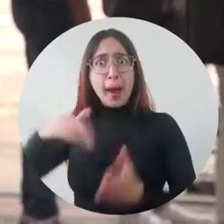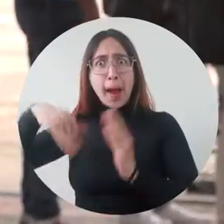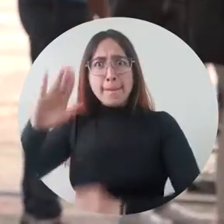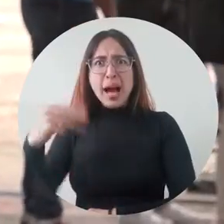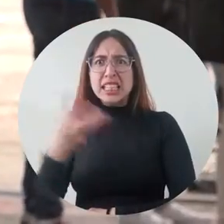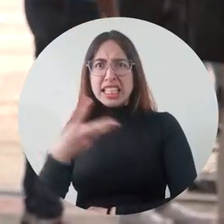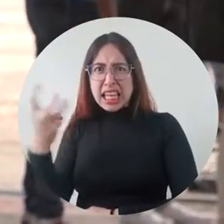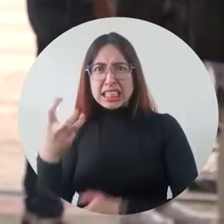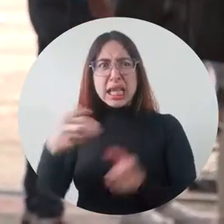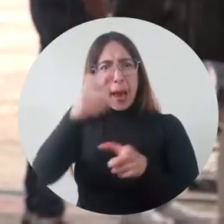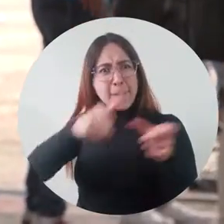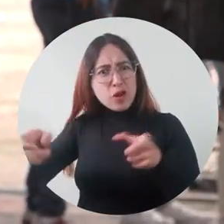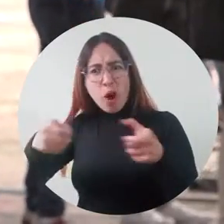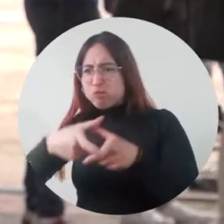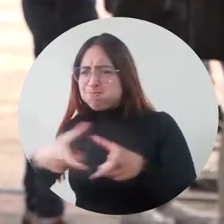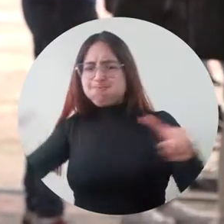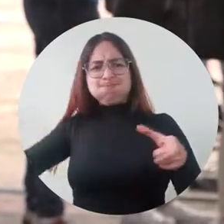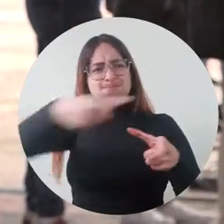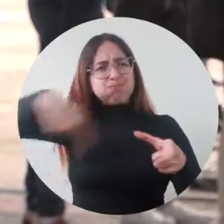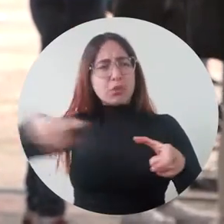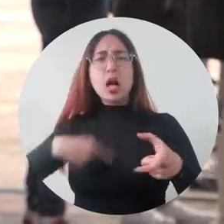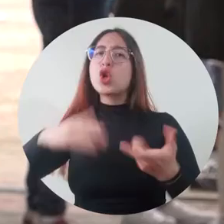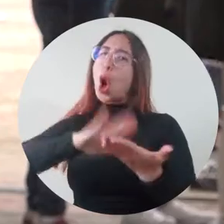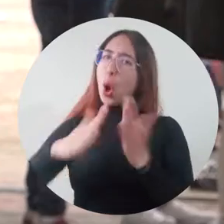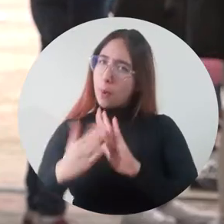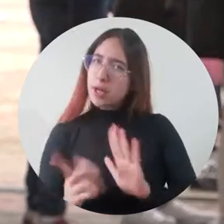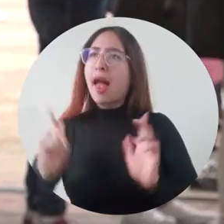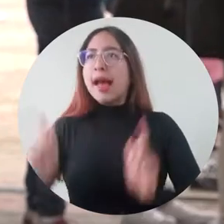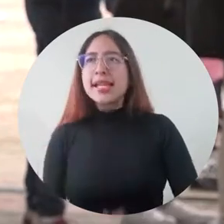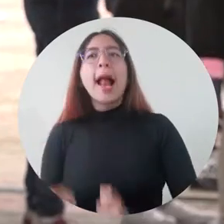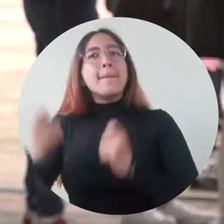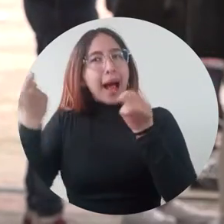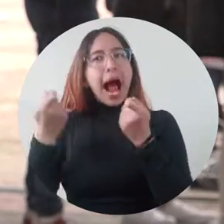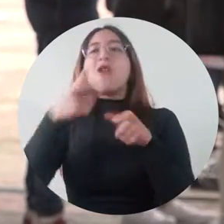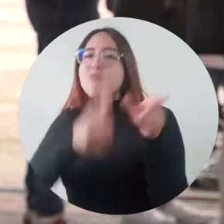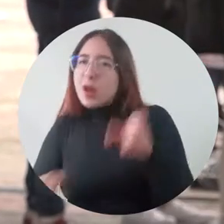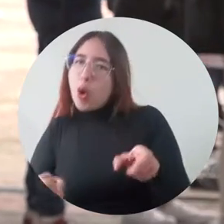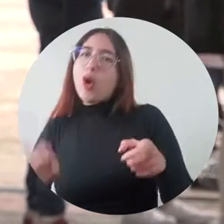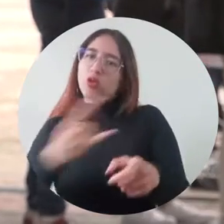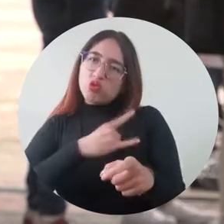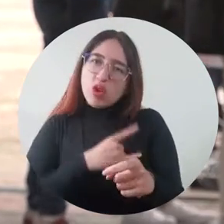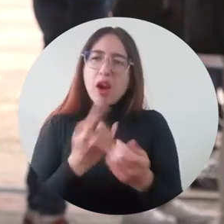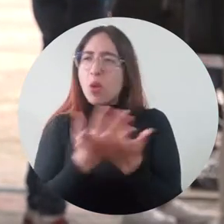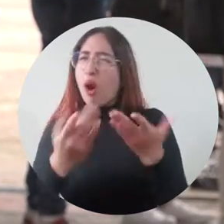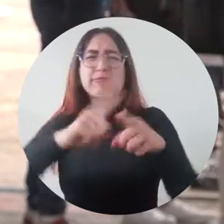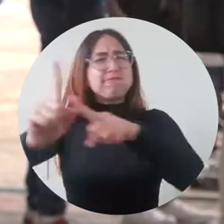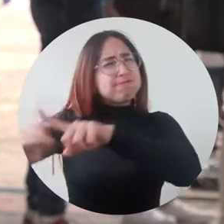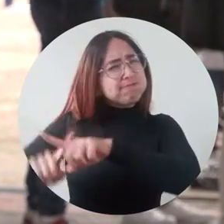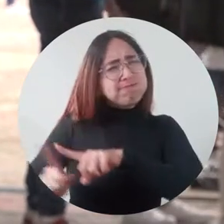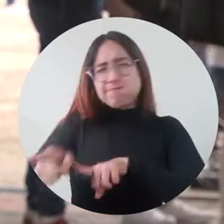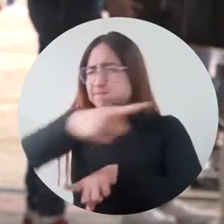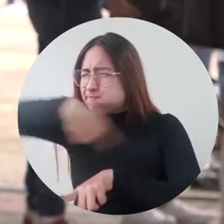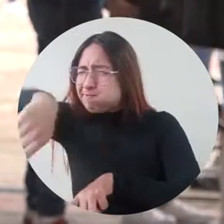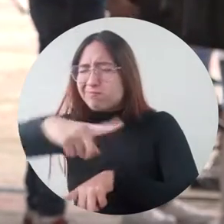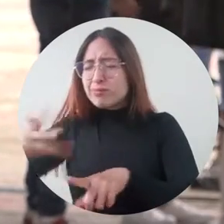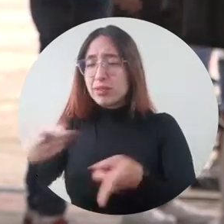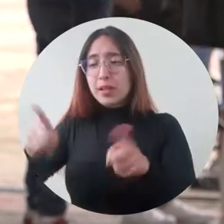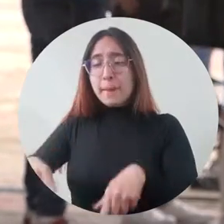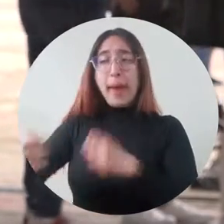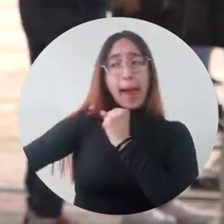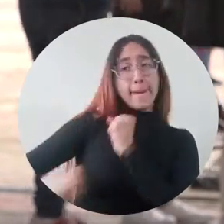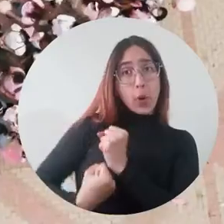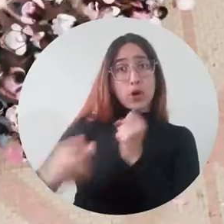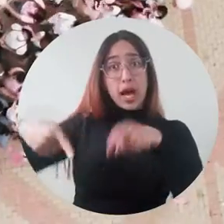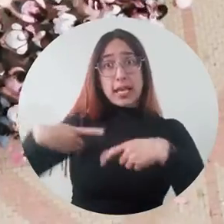más de 300 personas la comunidad universitaria sobrevivientes el voluntariado de la fundación corazón rosa y personas que